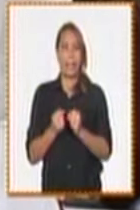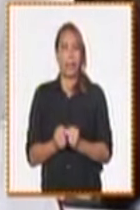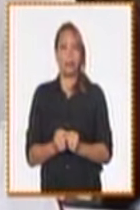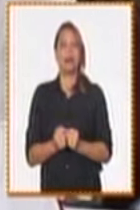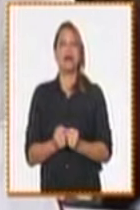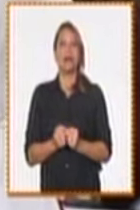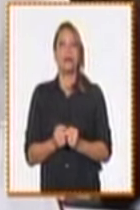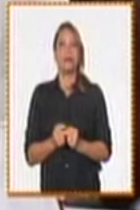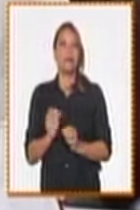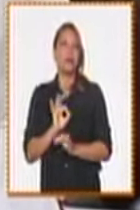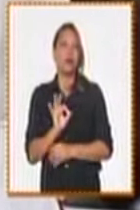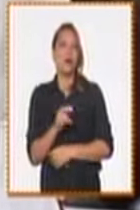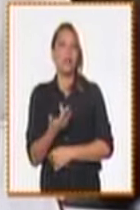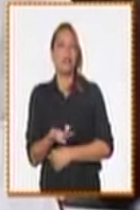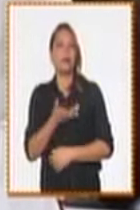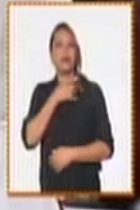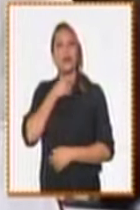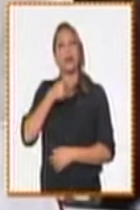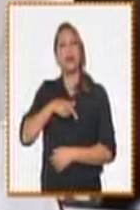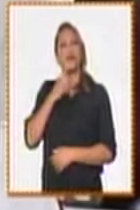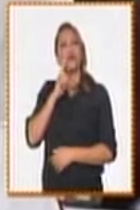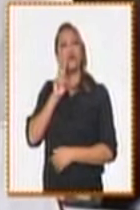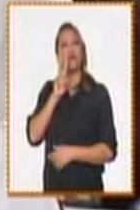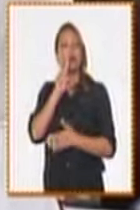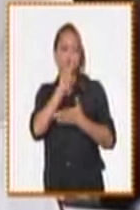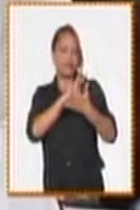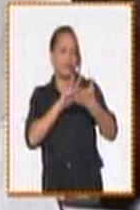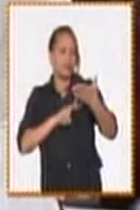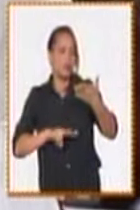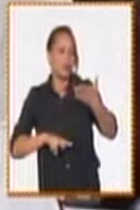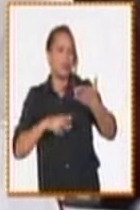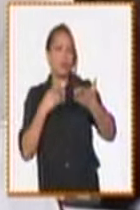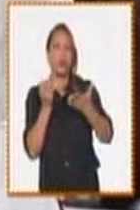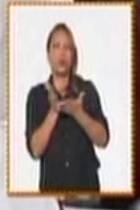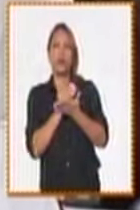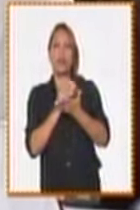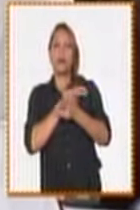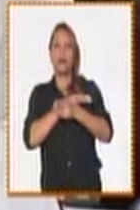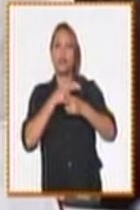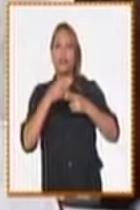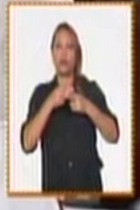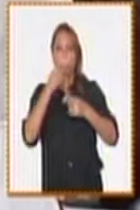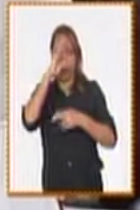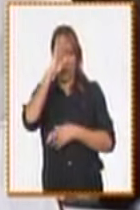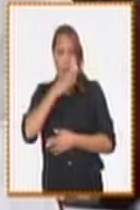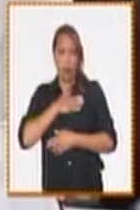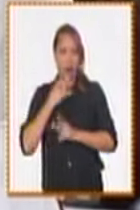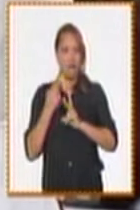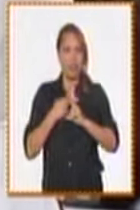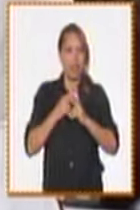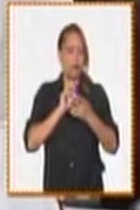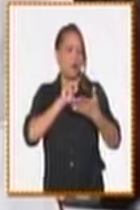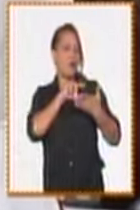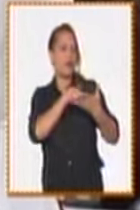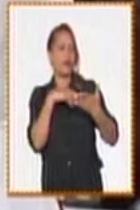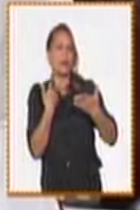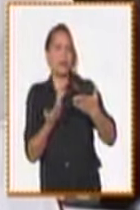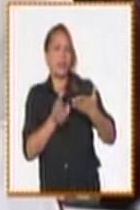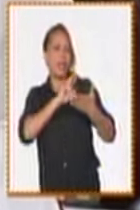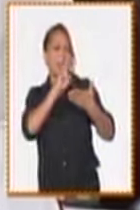común cuando usted lee un libro de historia de Cuba, de Bayamo, que se habla